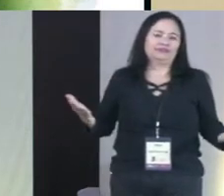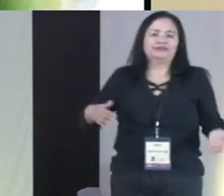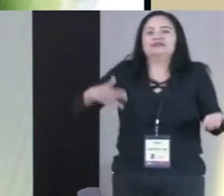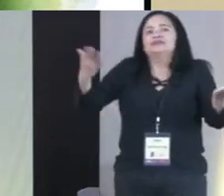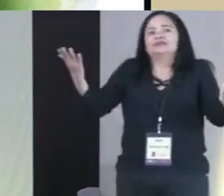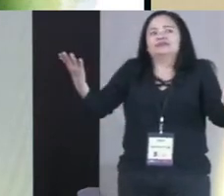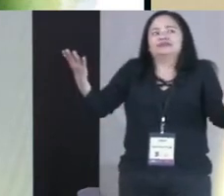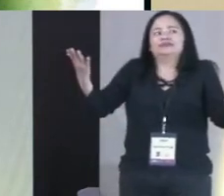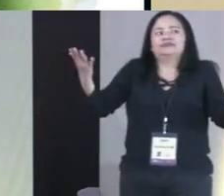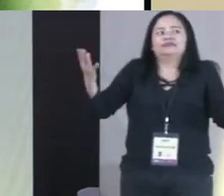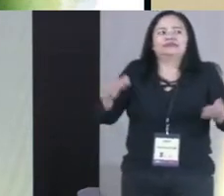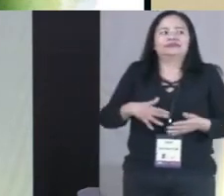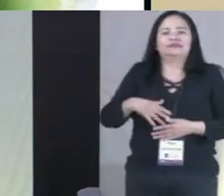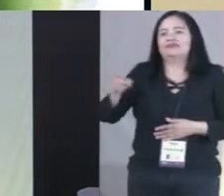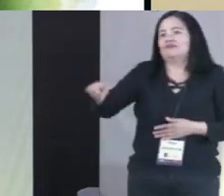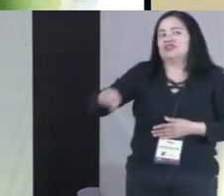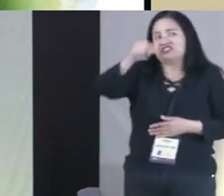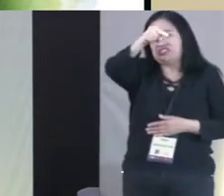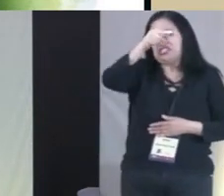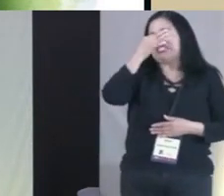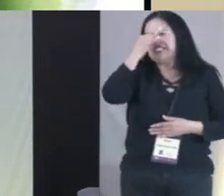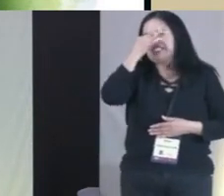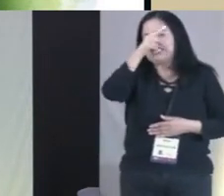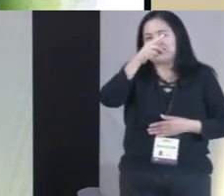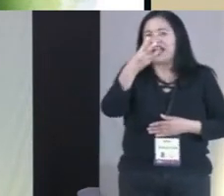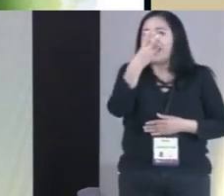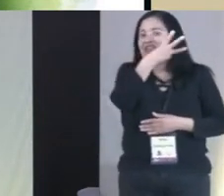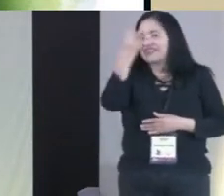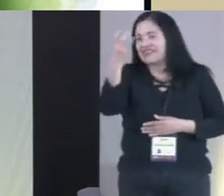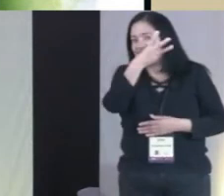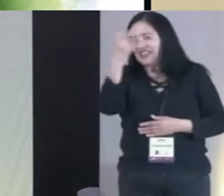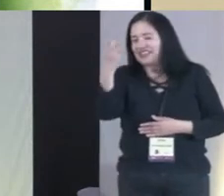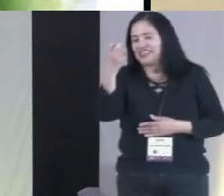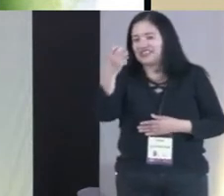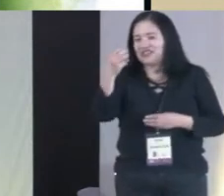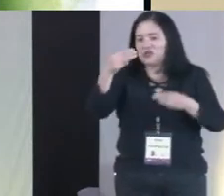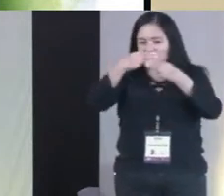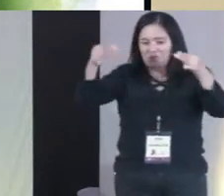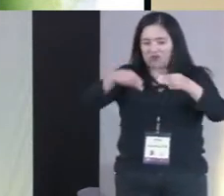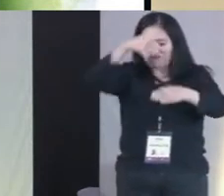Es más, está aquí a 300 metros, están los huesos